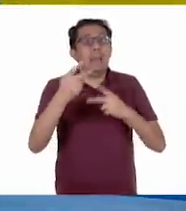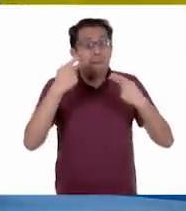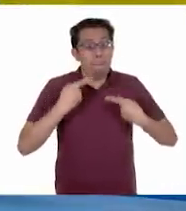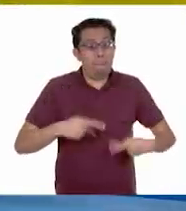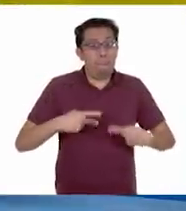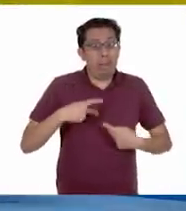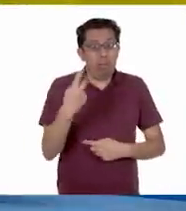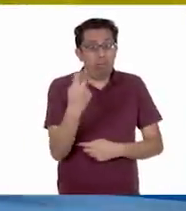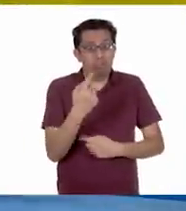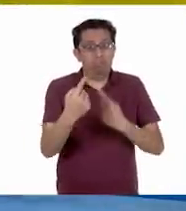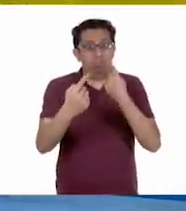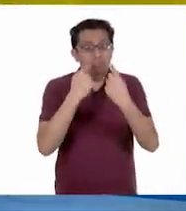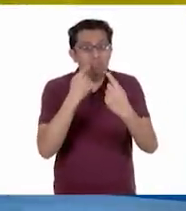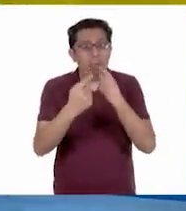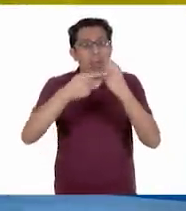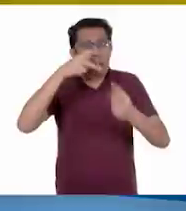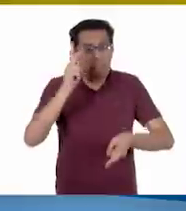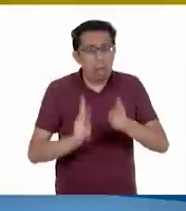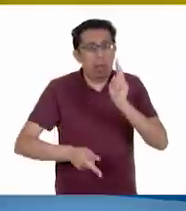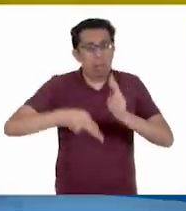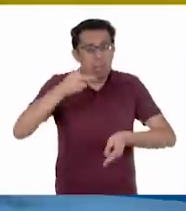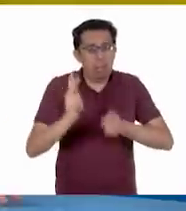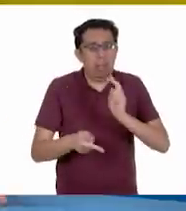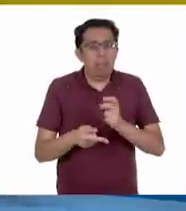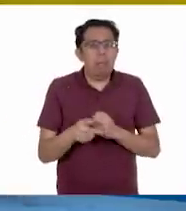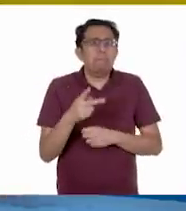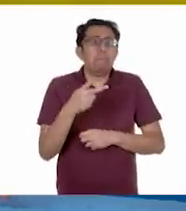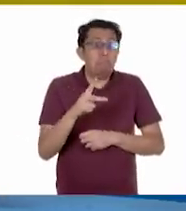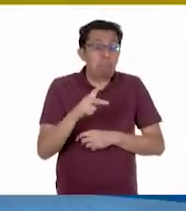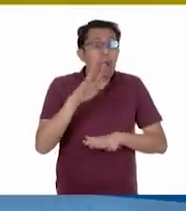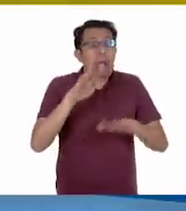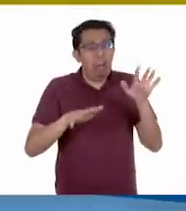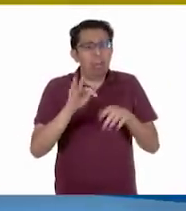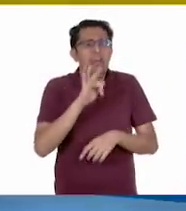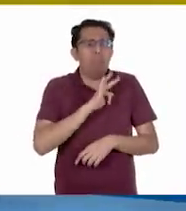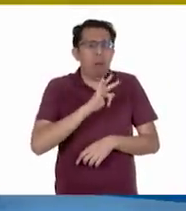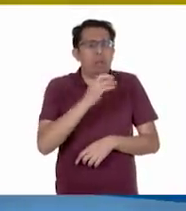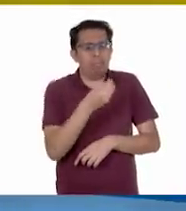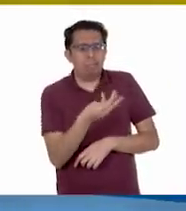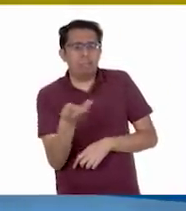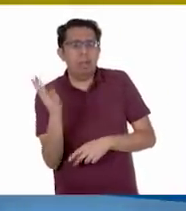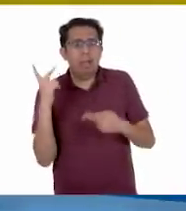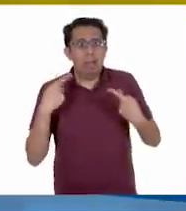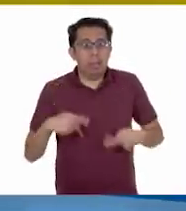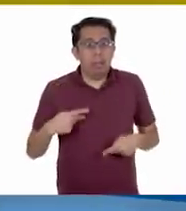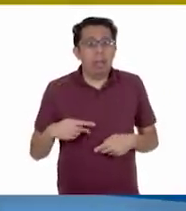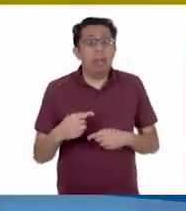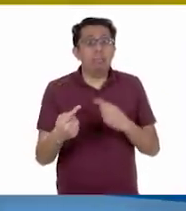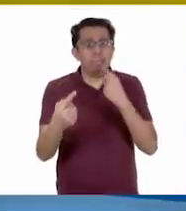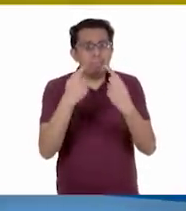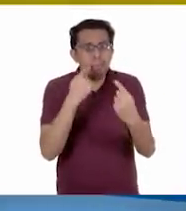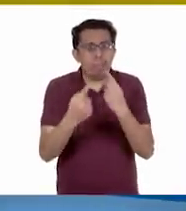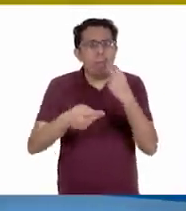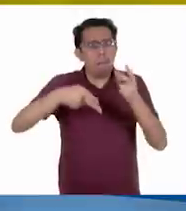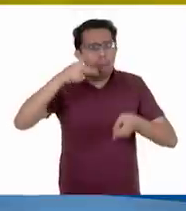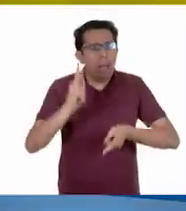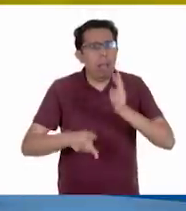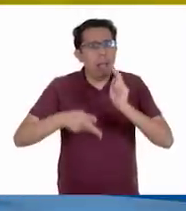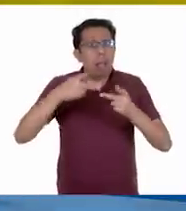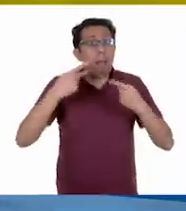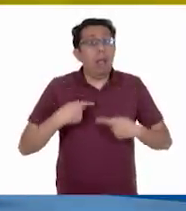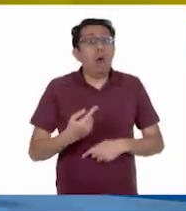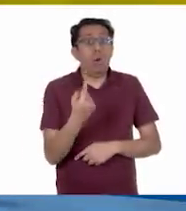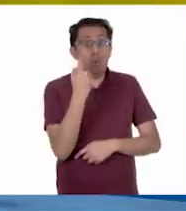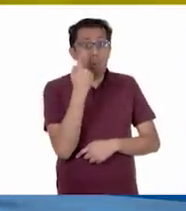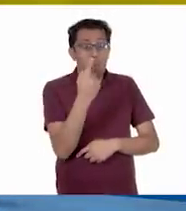da normalmente entre dos personas, aunque a veces pueden ser más. Y en este diálogo entre dos personas, una